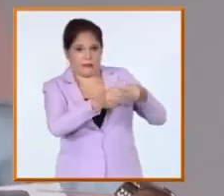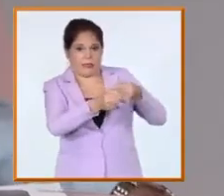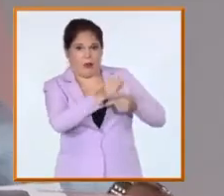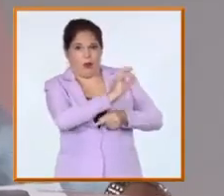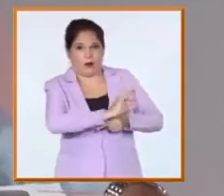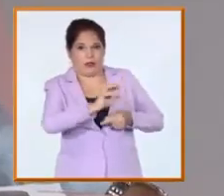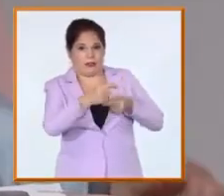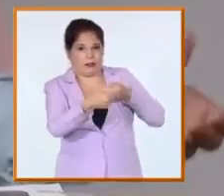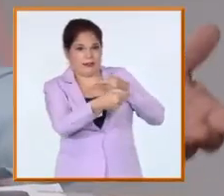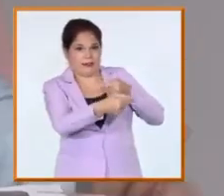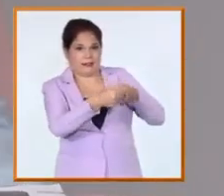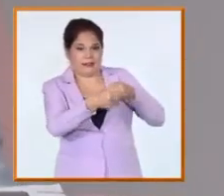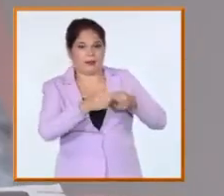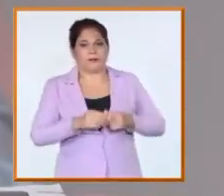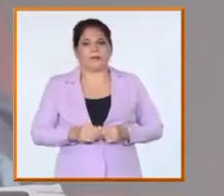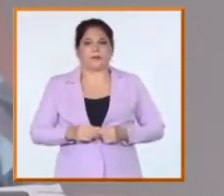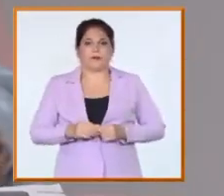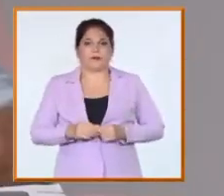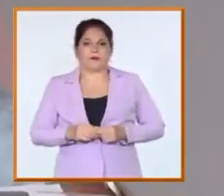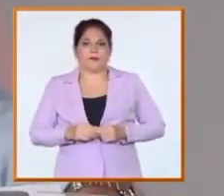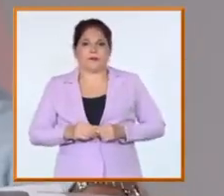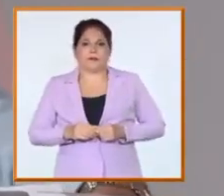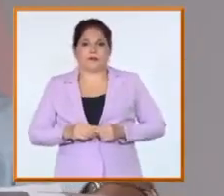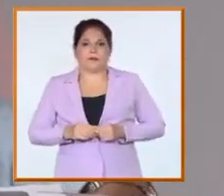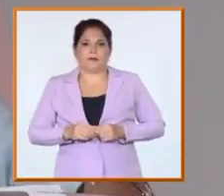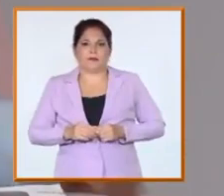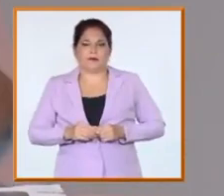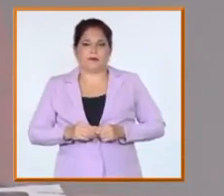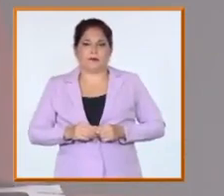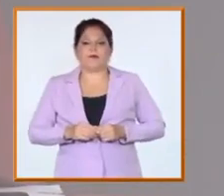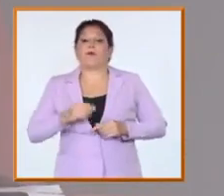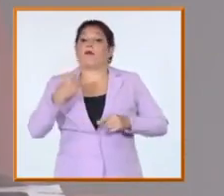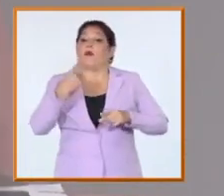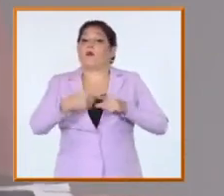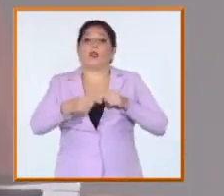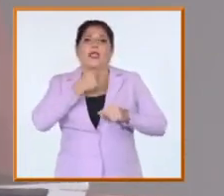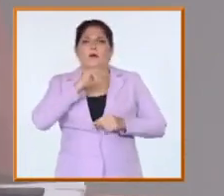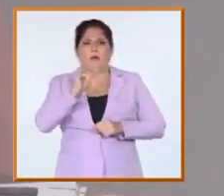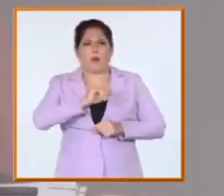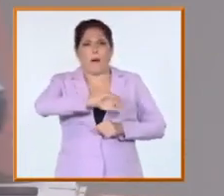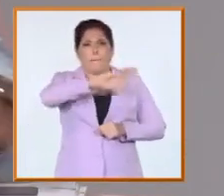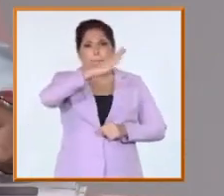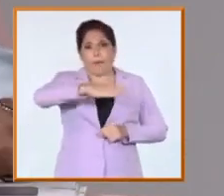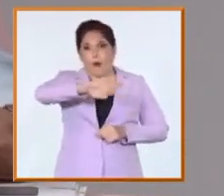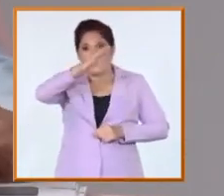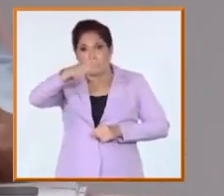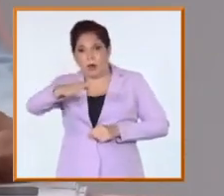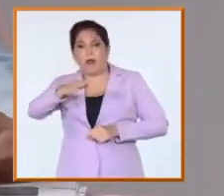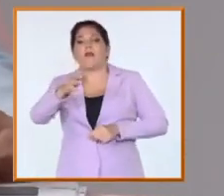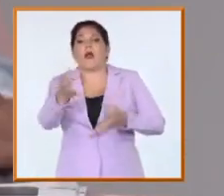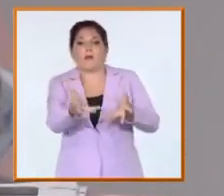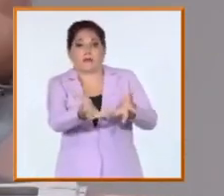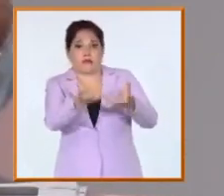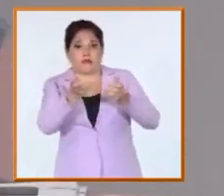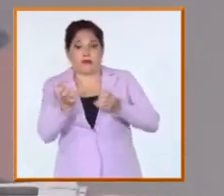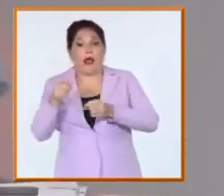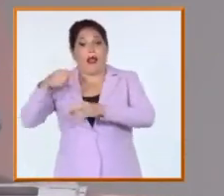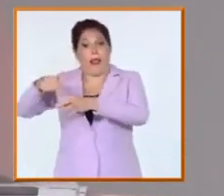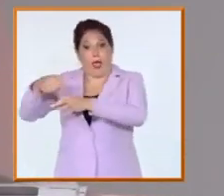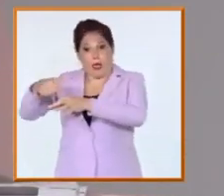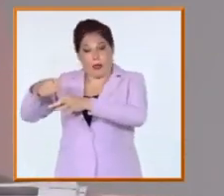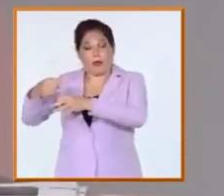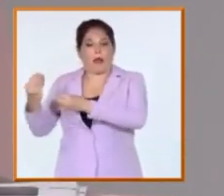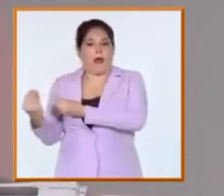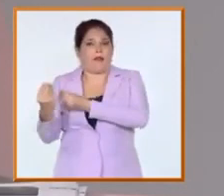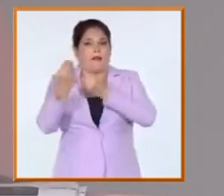y sobre todo el despacho están muy cerca Aunque hay otras materias primas como el caolín que tenemos que llevarlo de La Isla que es donde hay Pero bueno